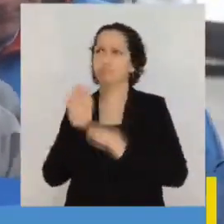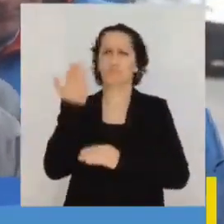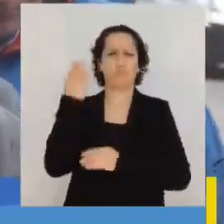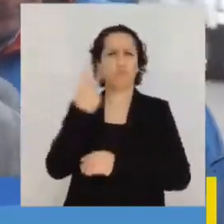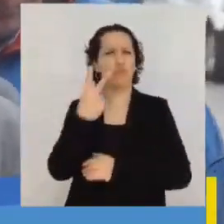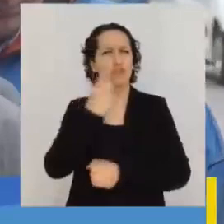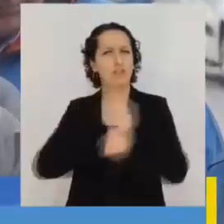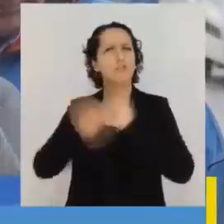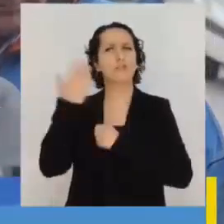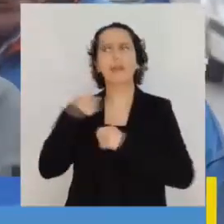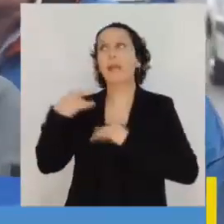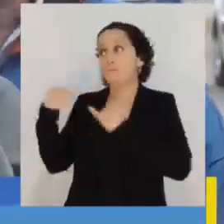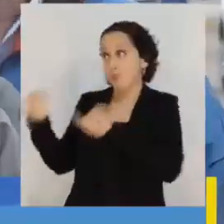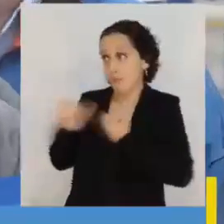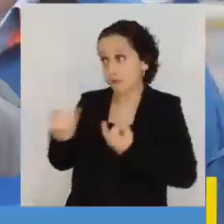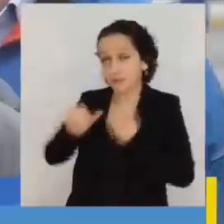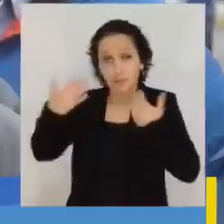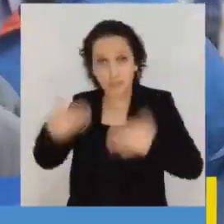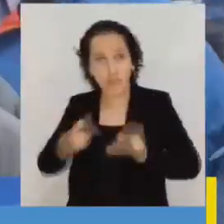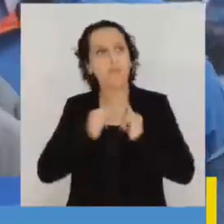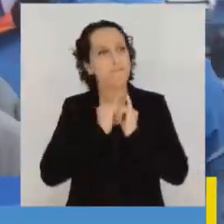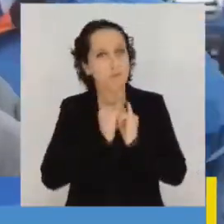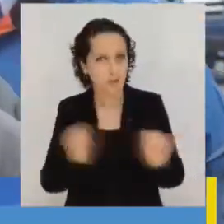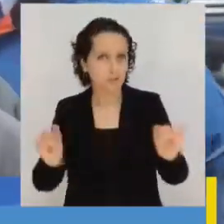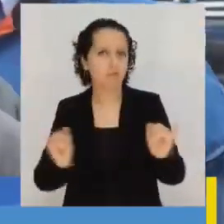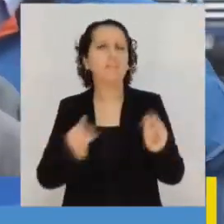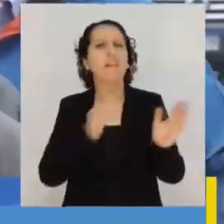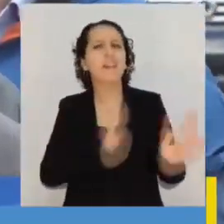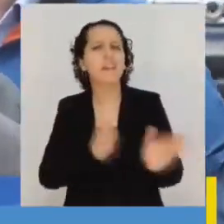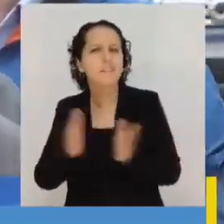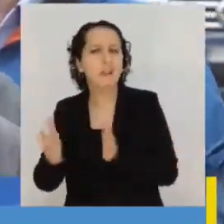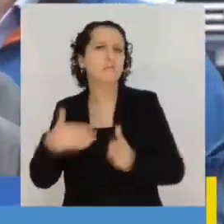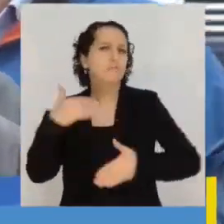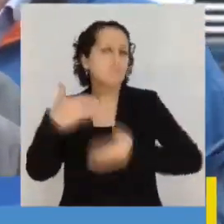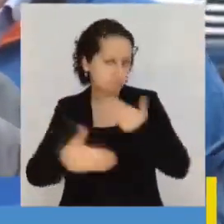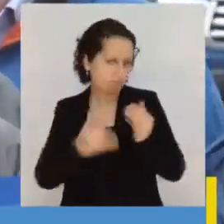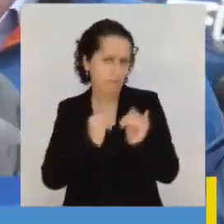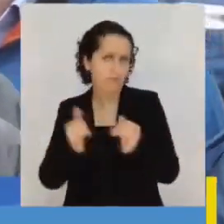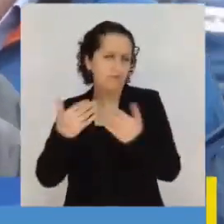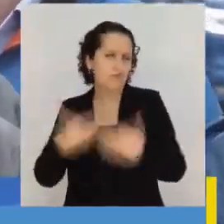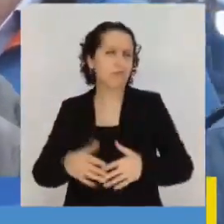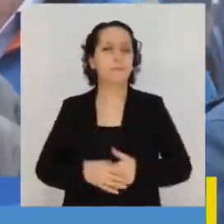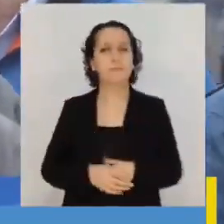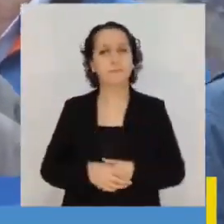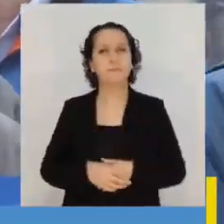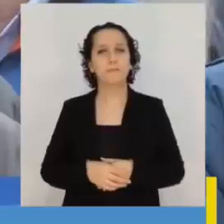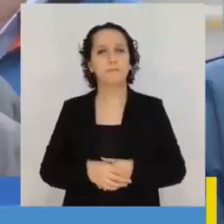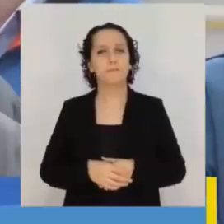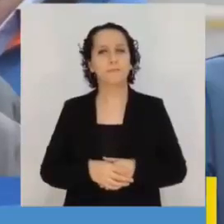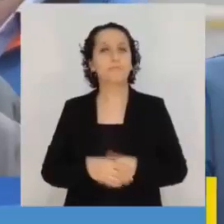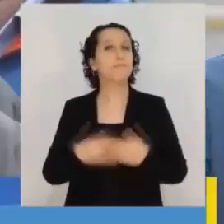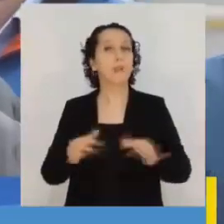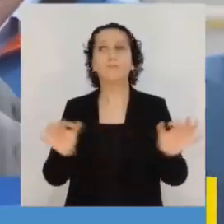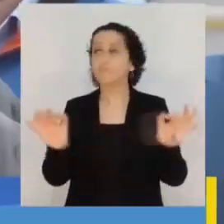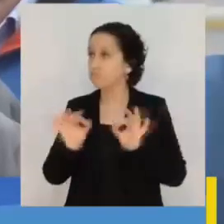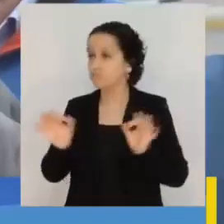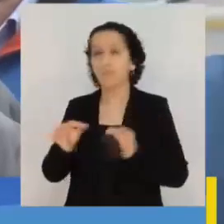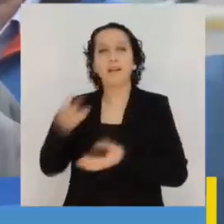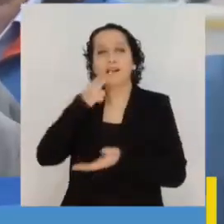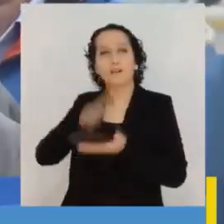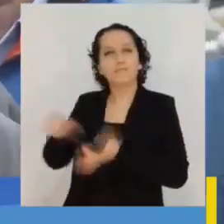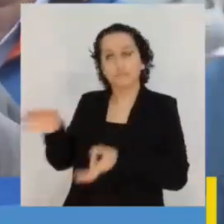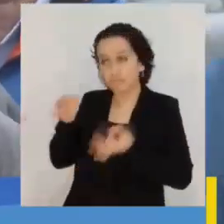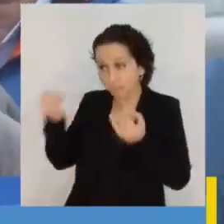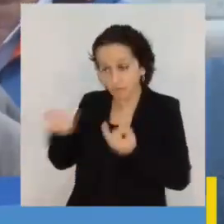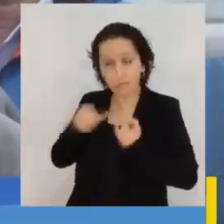de 2 años sobre esta, en distintas etapas y en distintos momentos, obviamente, pero estamos ya formalizados ya